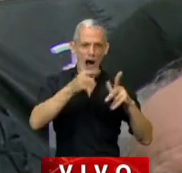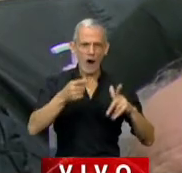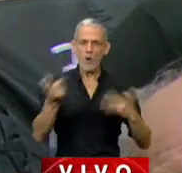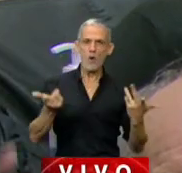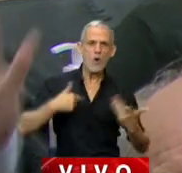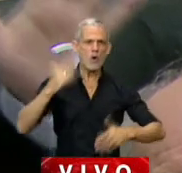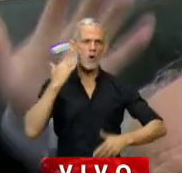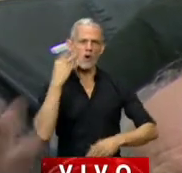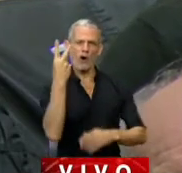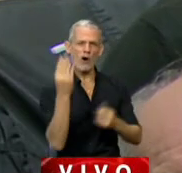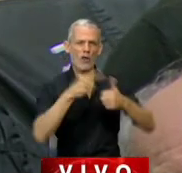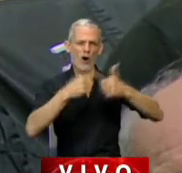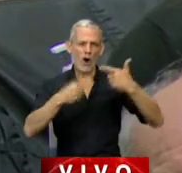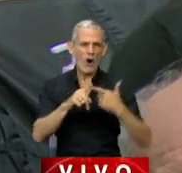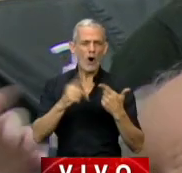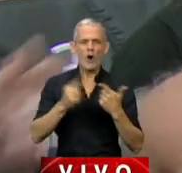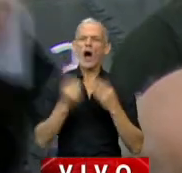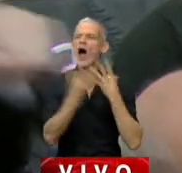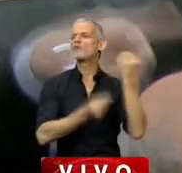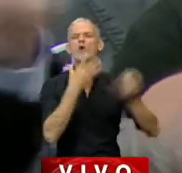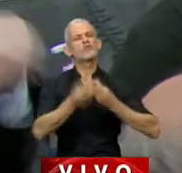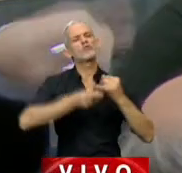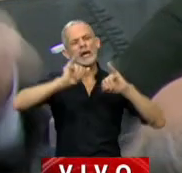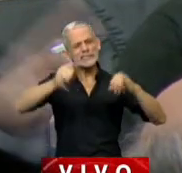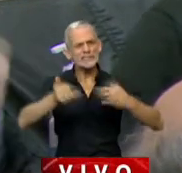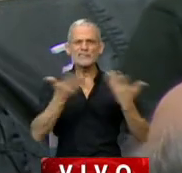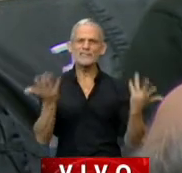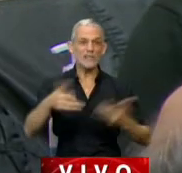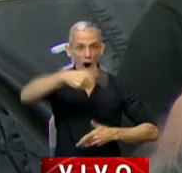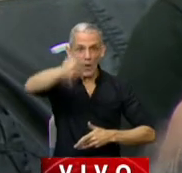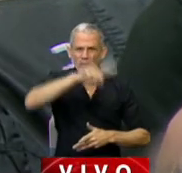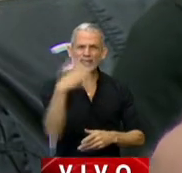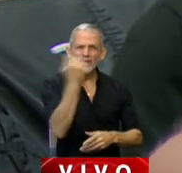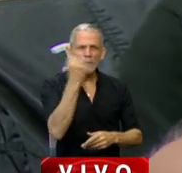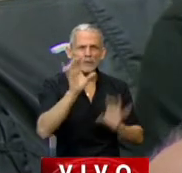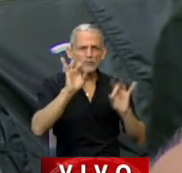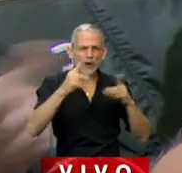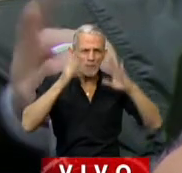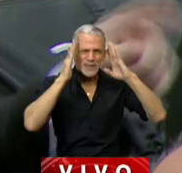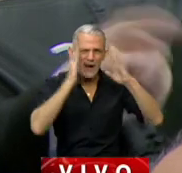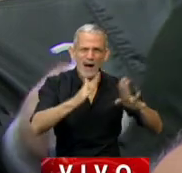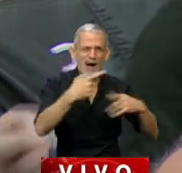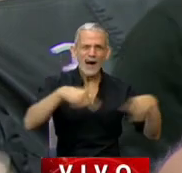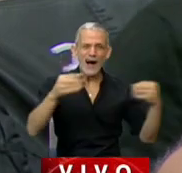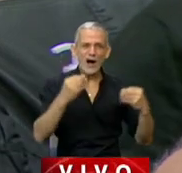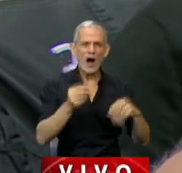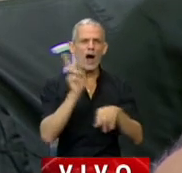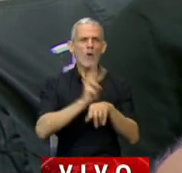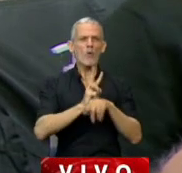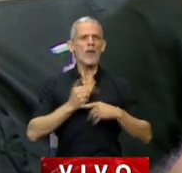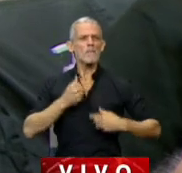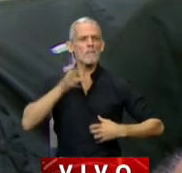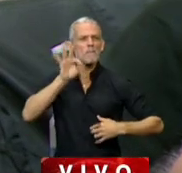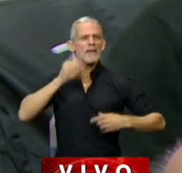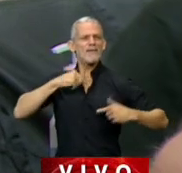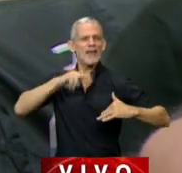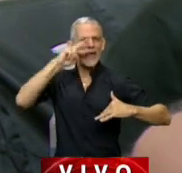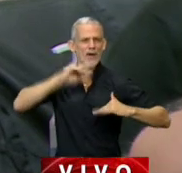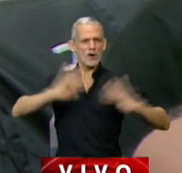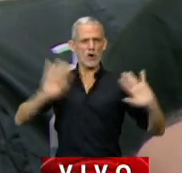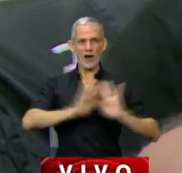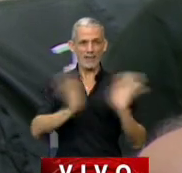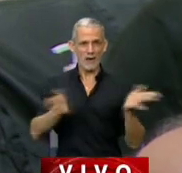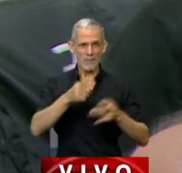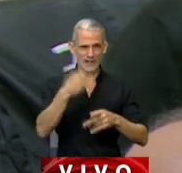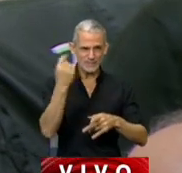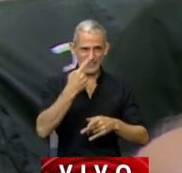los hipócritas, la solidaridad. Lo único que a ustedes les importa es cuidar sus privilegios. Por